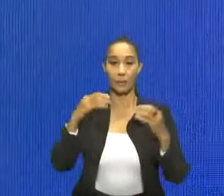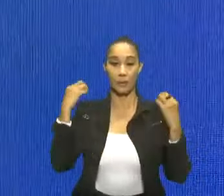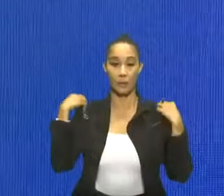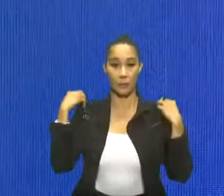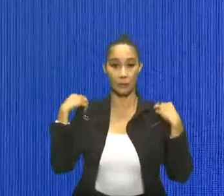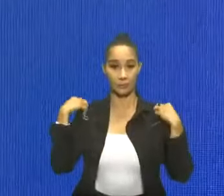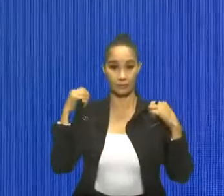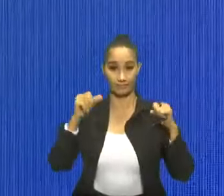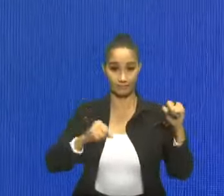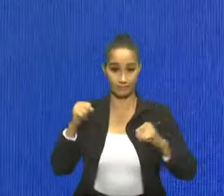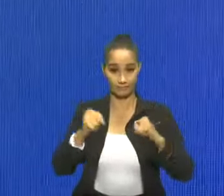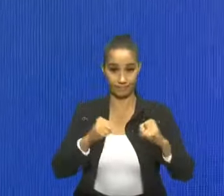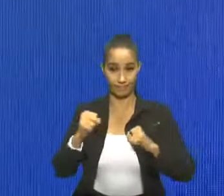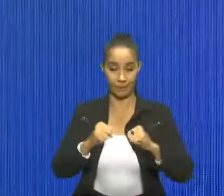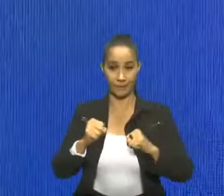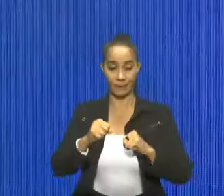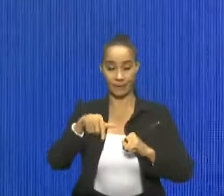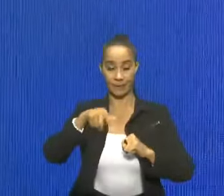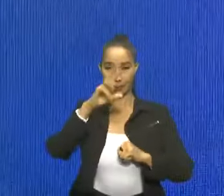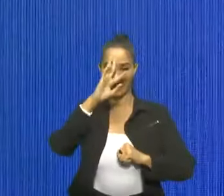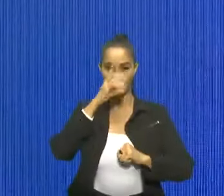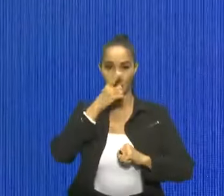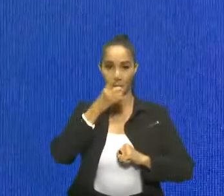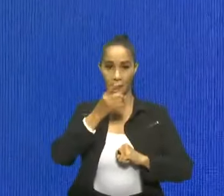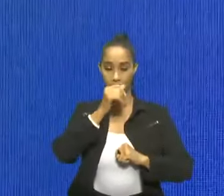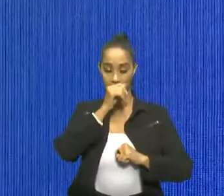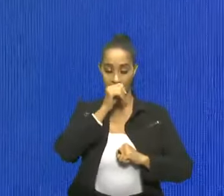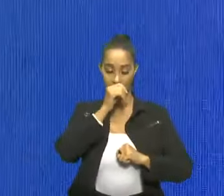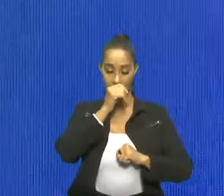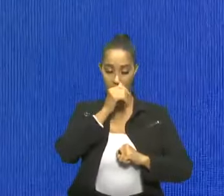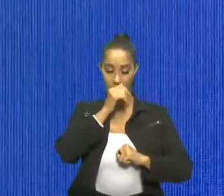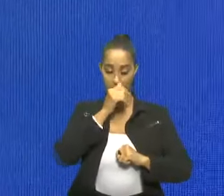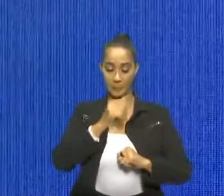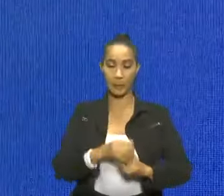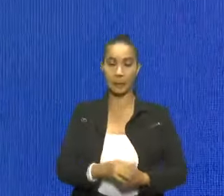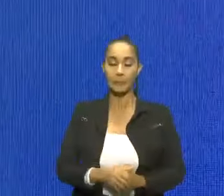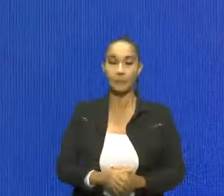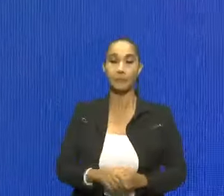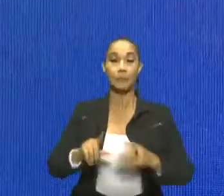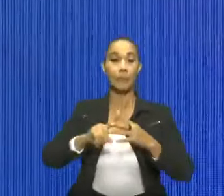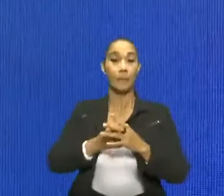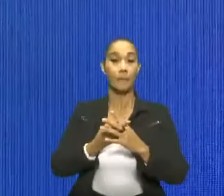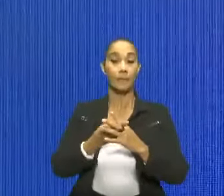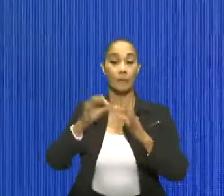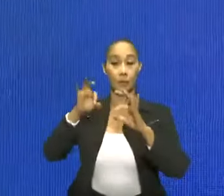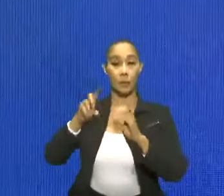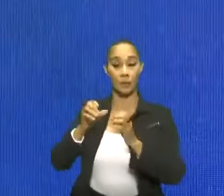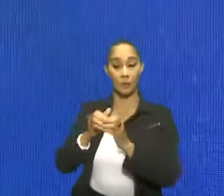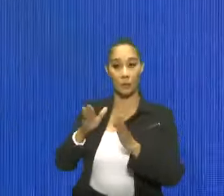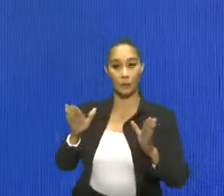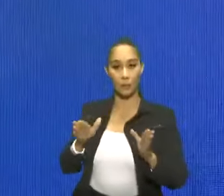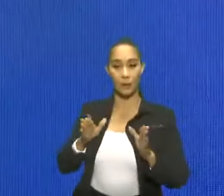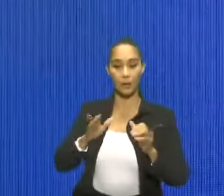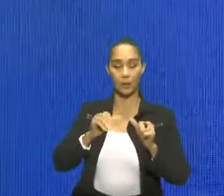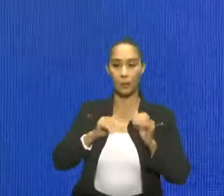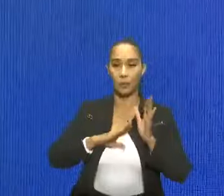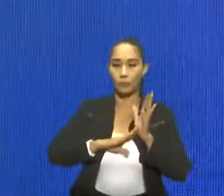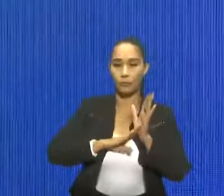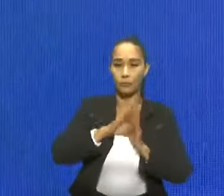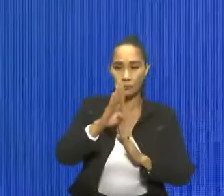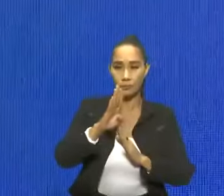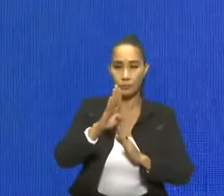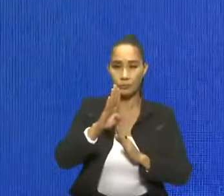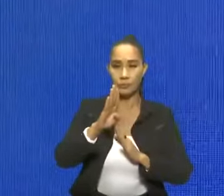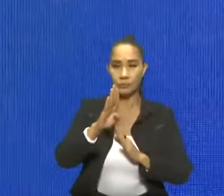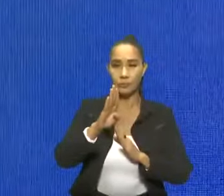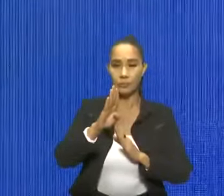dominicanos. Así que empezando sobre la educación pública y cómo avanzamos, quisimos hacer